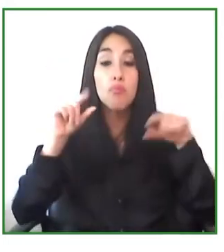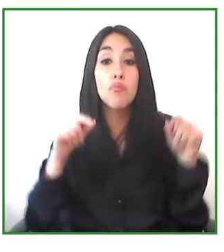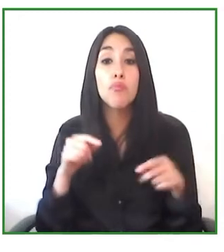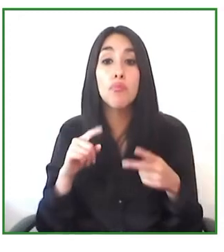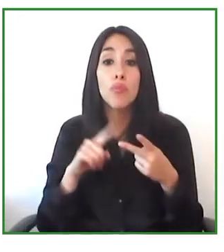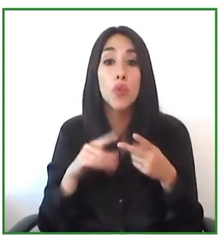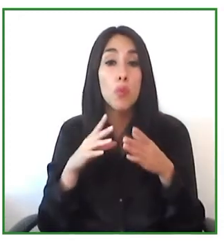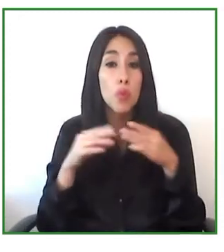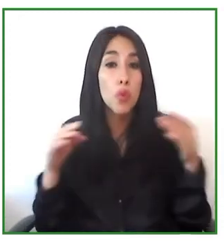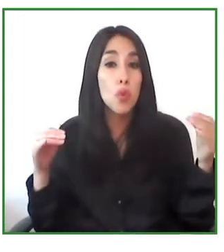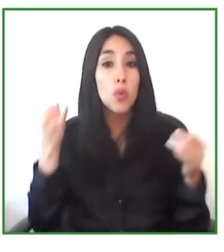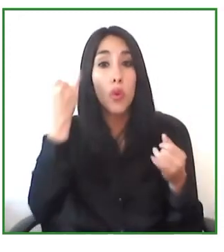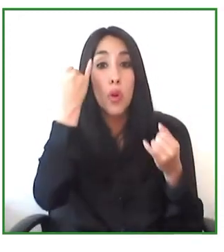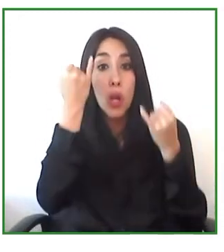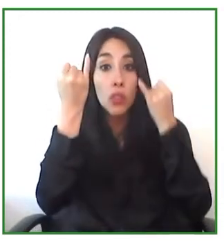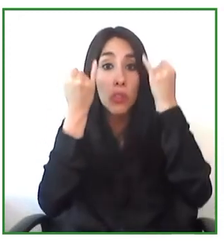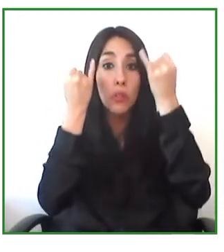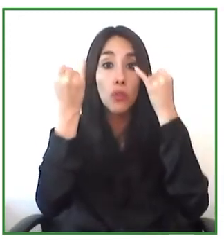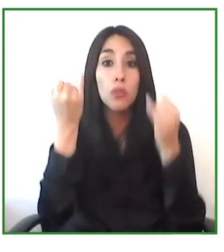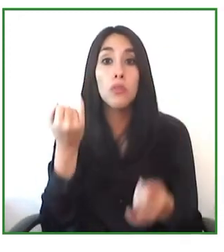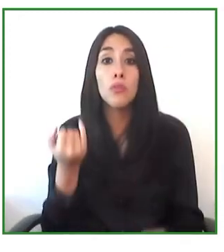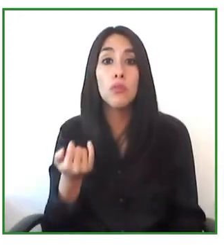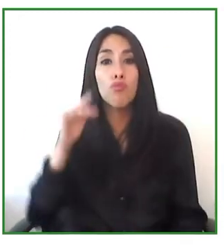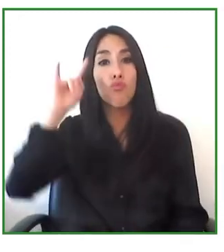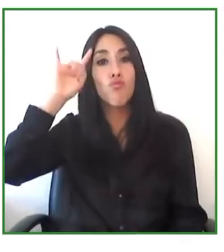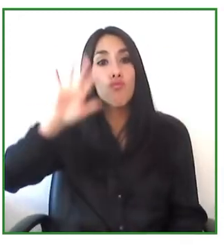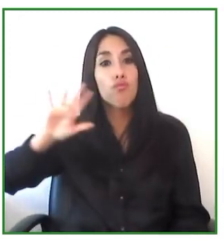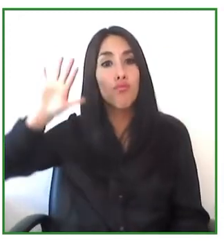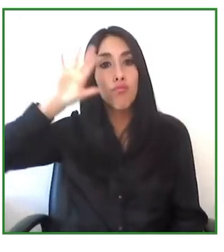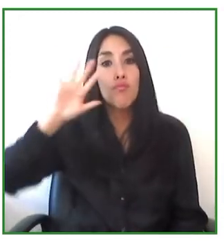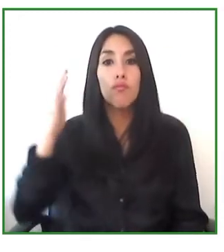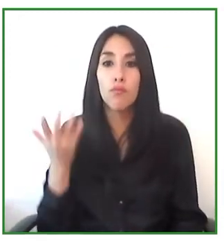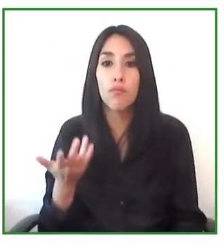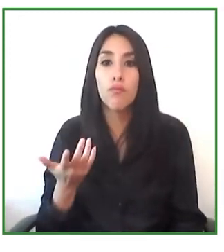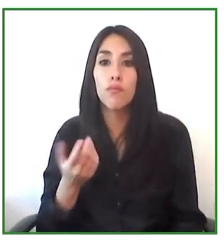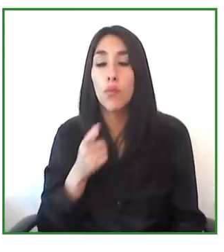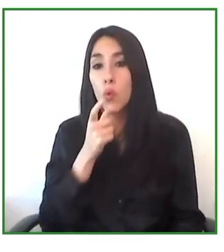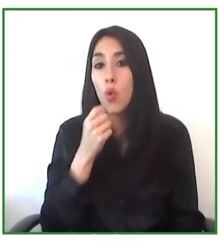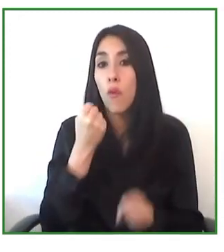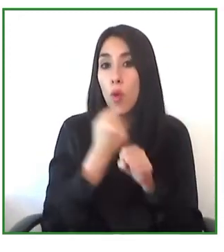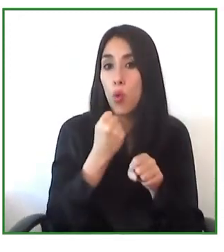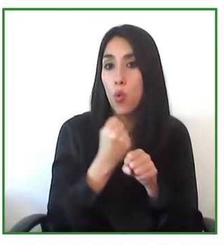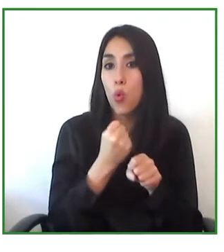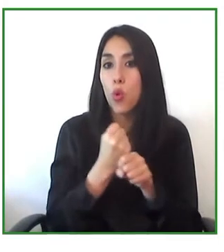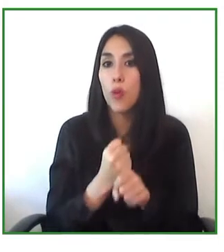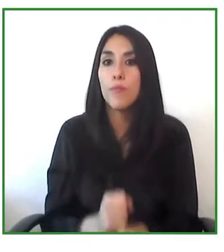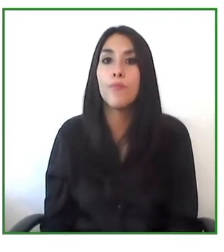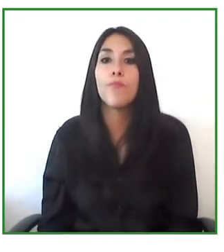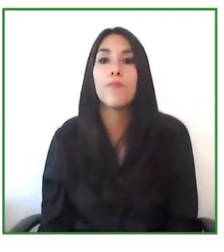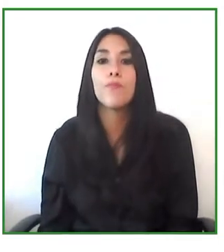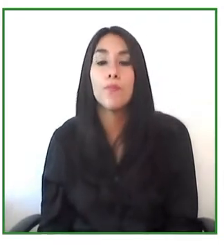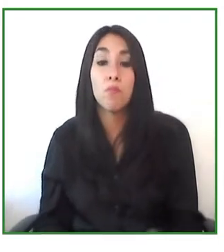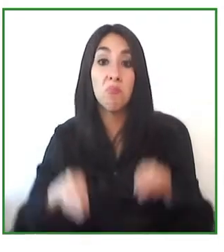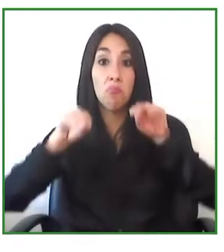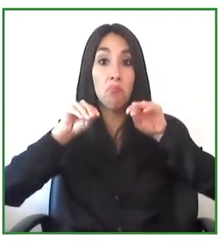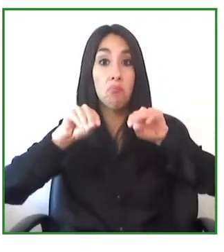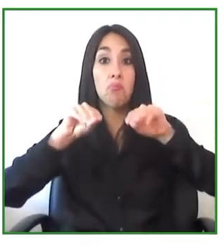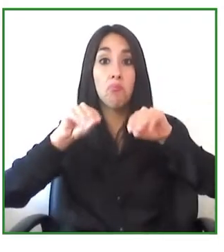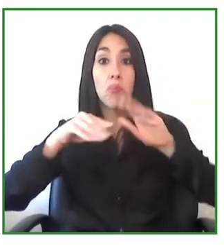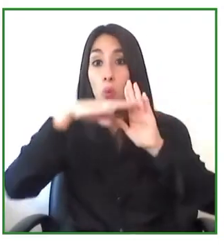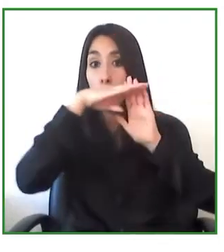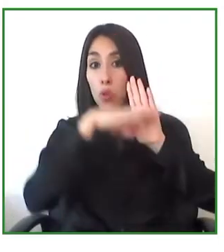está teniendo solo con enseñarles, bueno, pues algunas pautas sobre la impresión 3D. Solo con que ellos